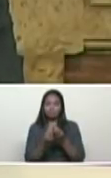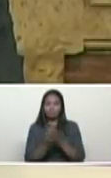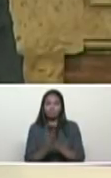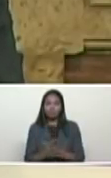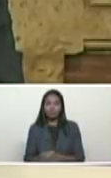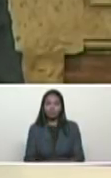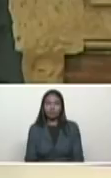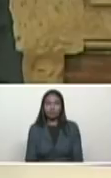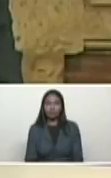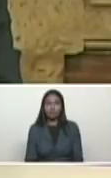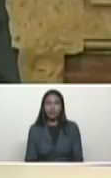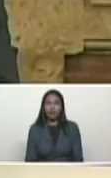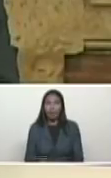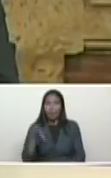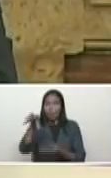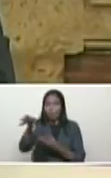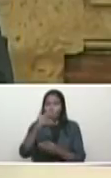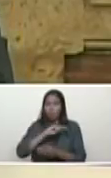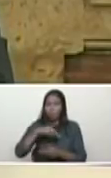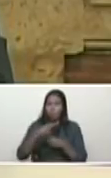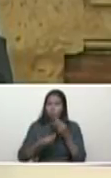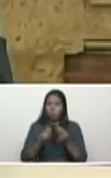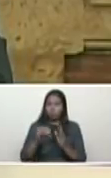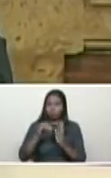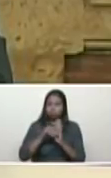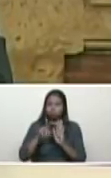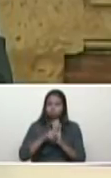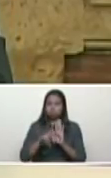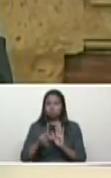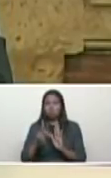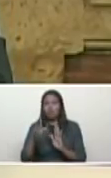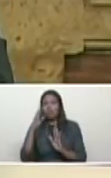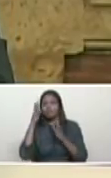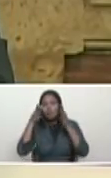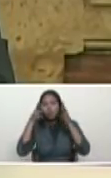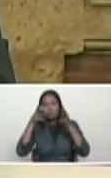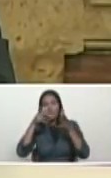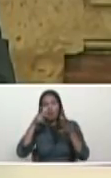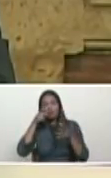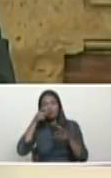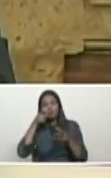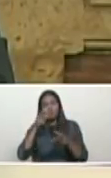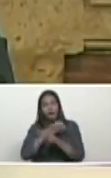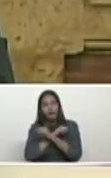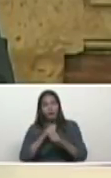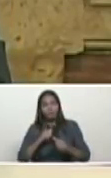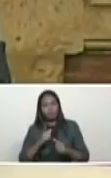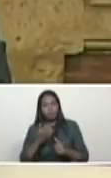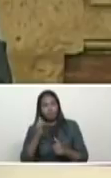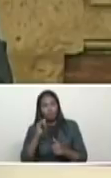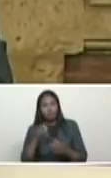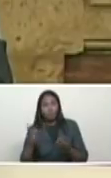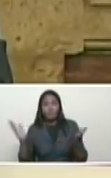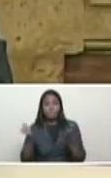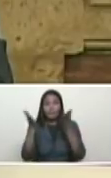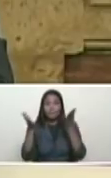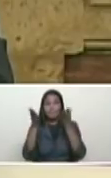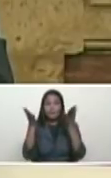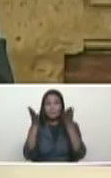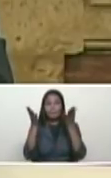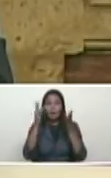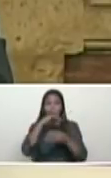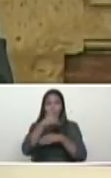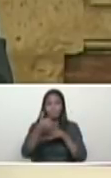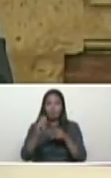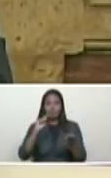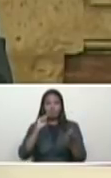que como estado hagamos en el seno de este consejo de defensa y seguridad de la nación sea el impulso de un gran plan